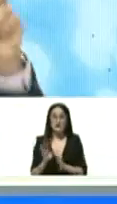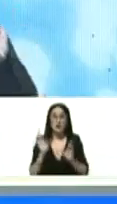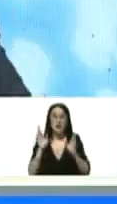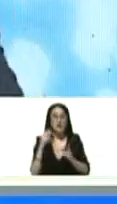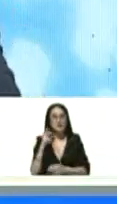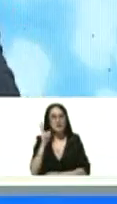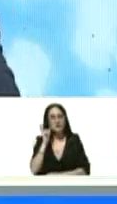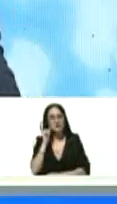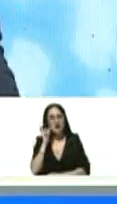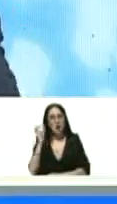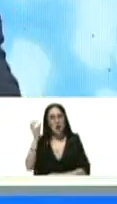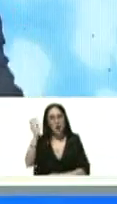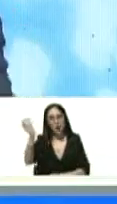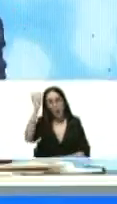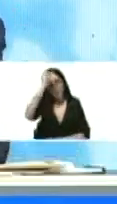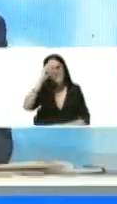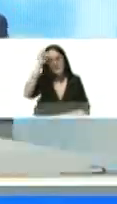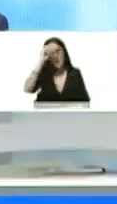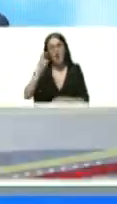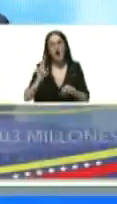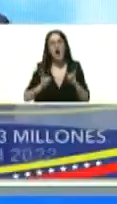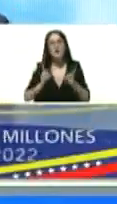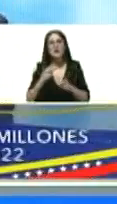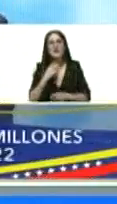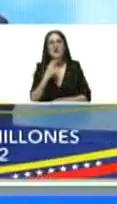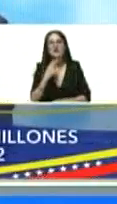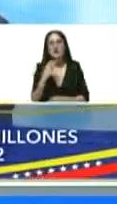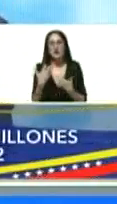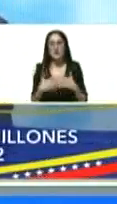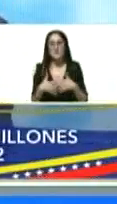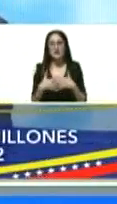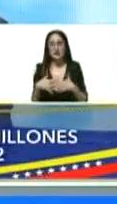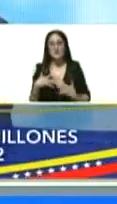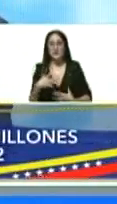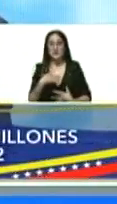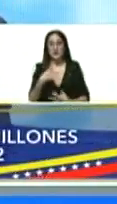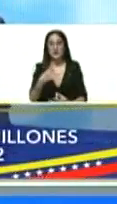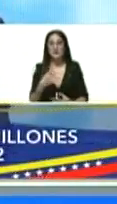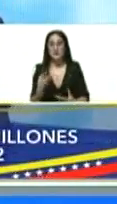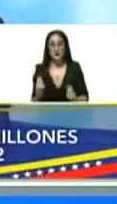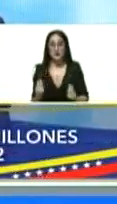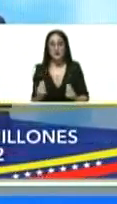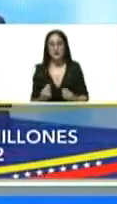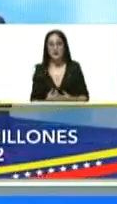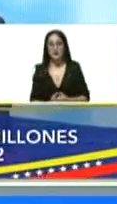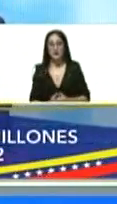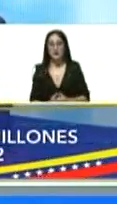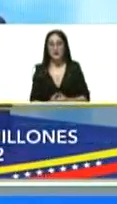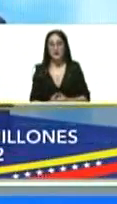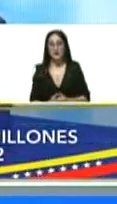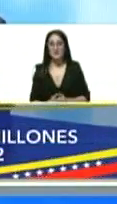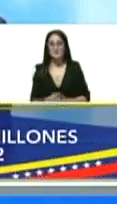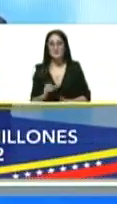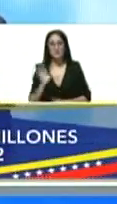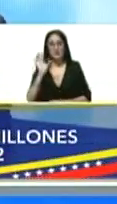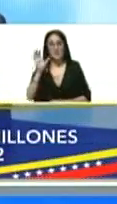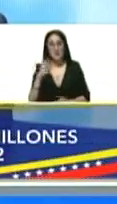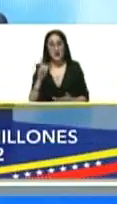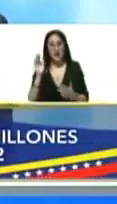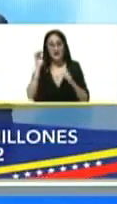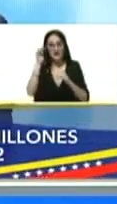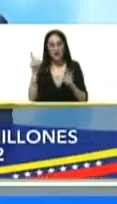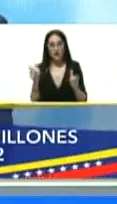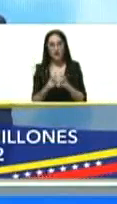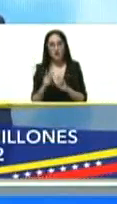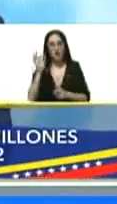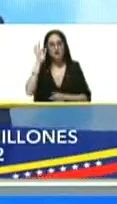de algunos de los voceros empresariales. Me interesa mucho escucharlos y que nuestro país, que está atento a esta reunión del